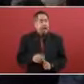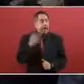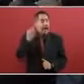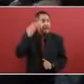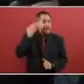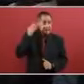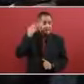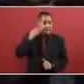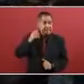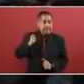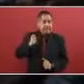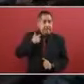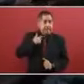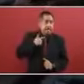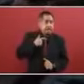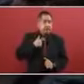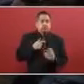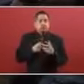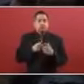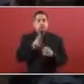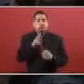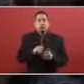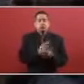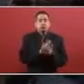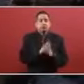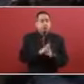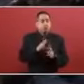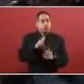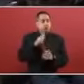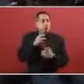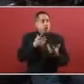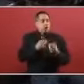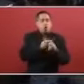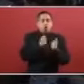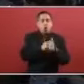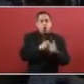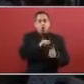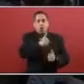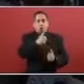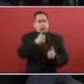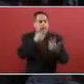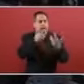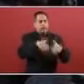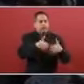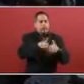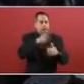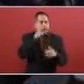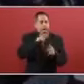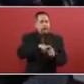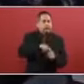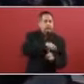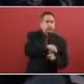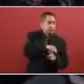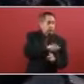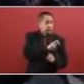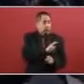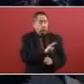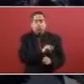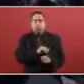Pertenecían a las empresas de manera directa o indirecta, todos